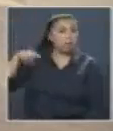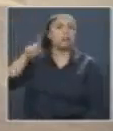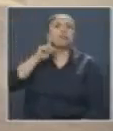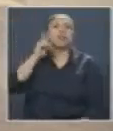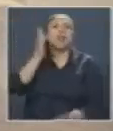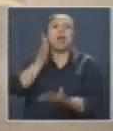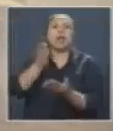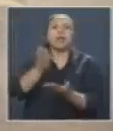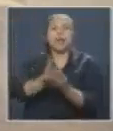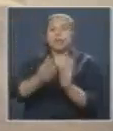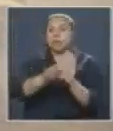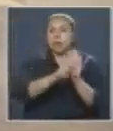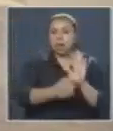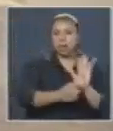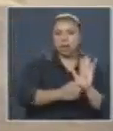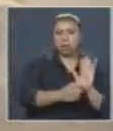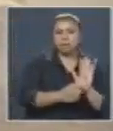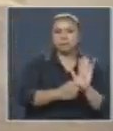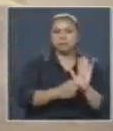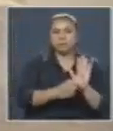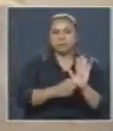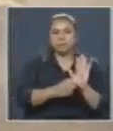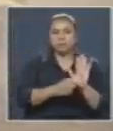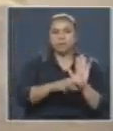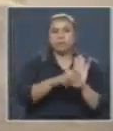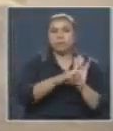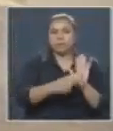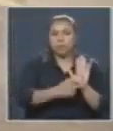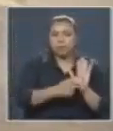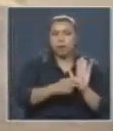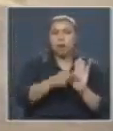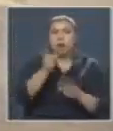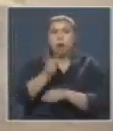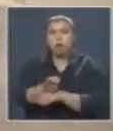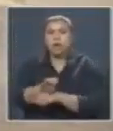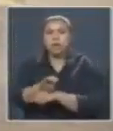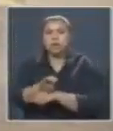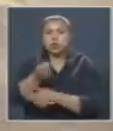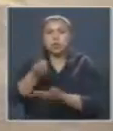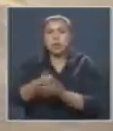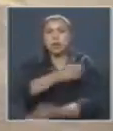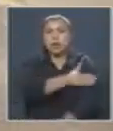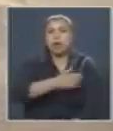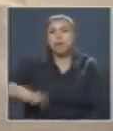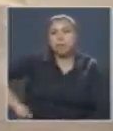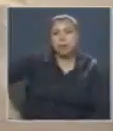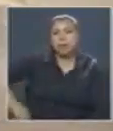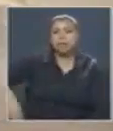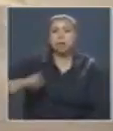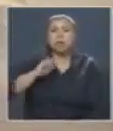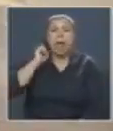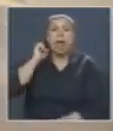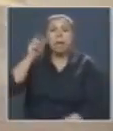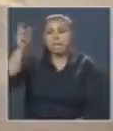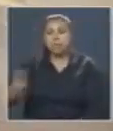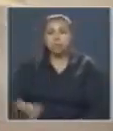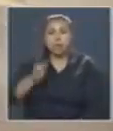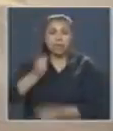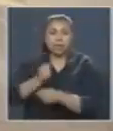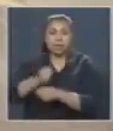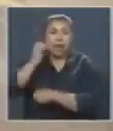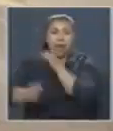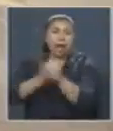una ley inquisidora como la como lo es esta que establece la obligación de cotizar a trabajadores que pasan años como